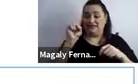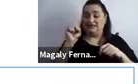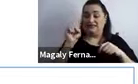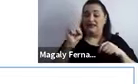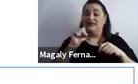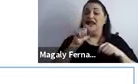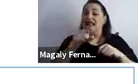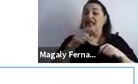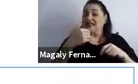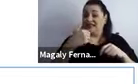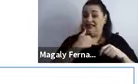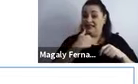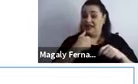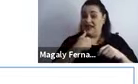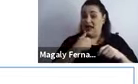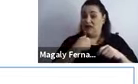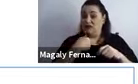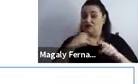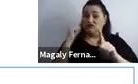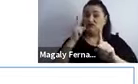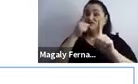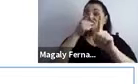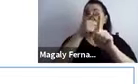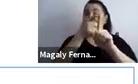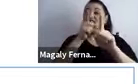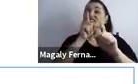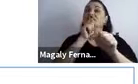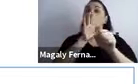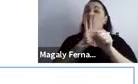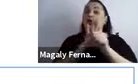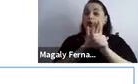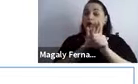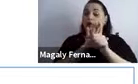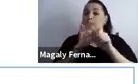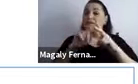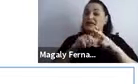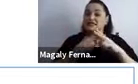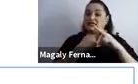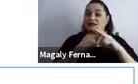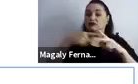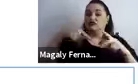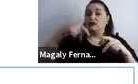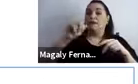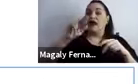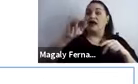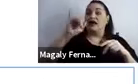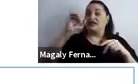que tendríamos si se cumplieran, por ejemplo, los principios de París, que luego hablaré